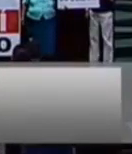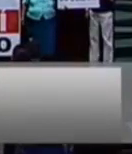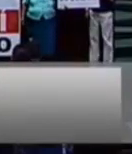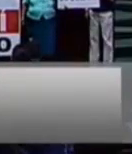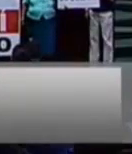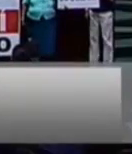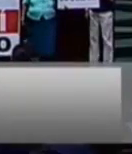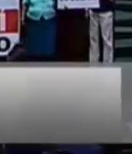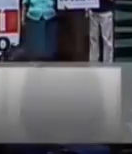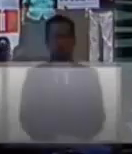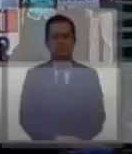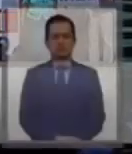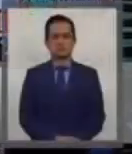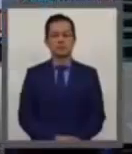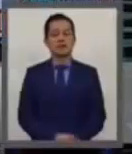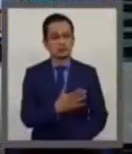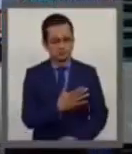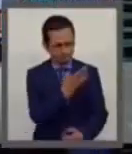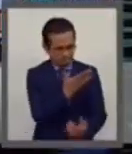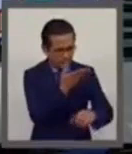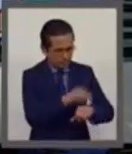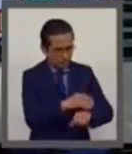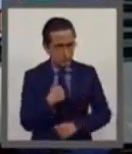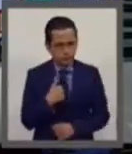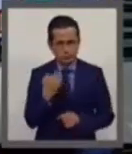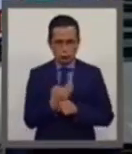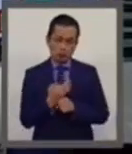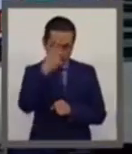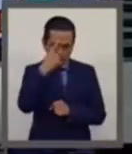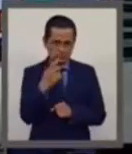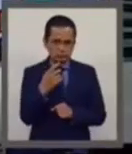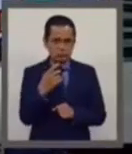documento para que sea inscrito en el diario de los debates y solo